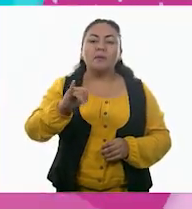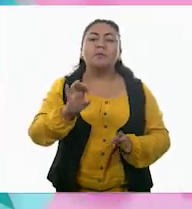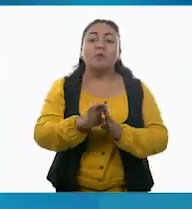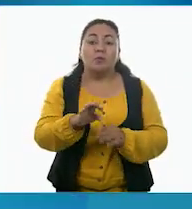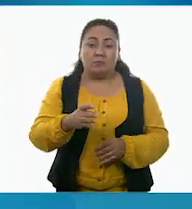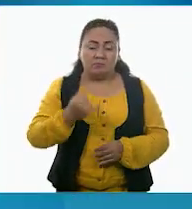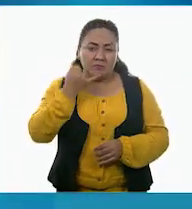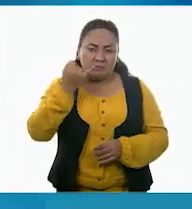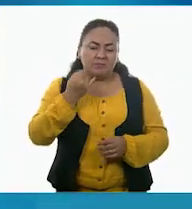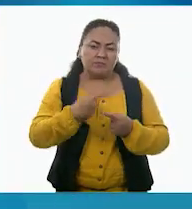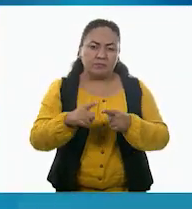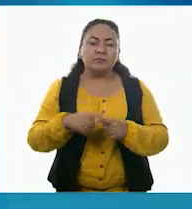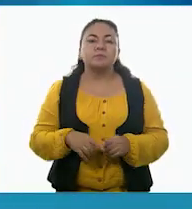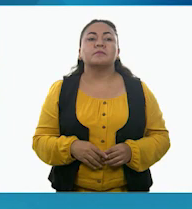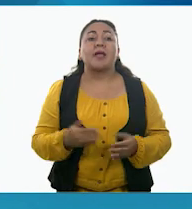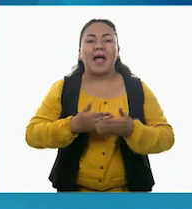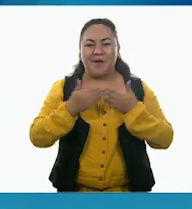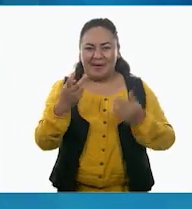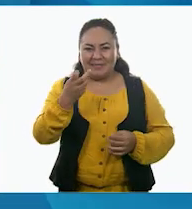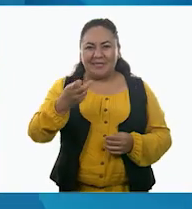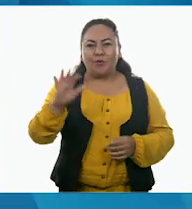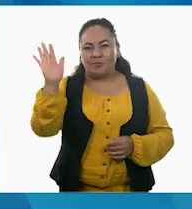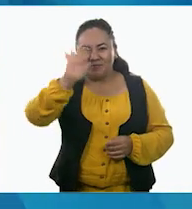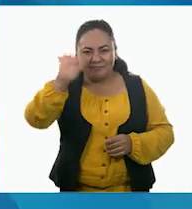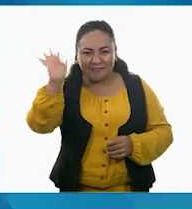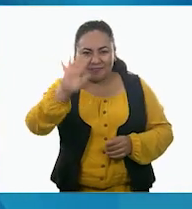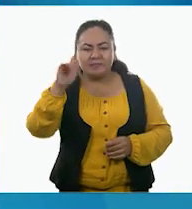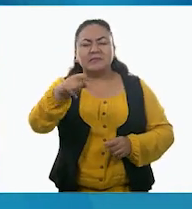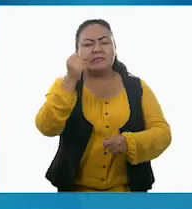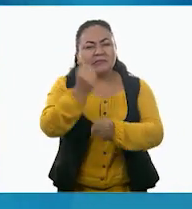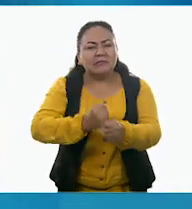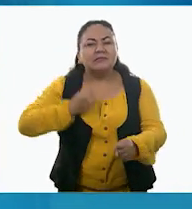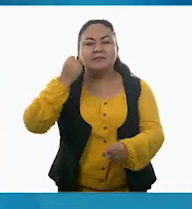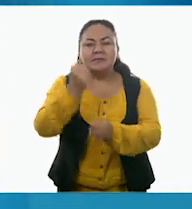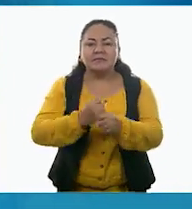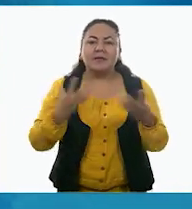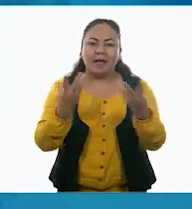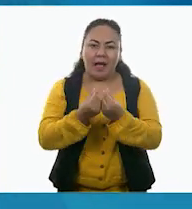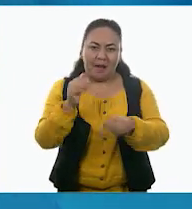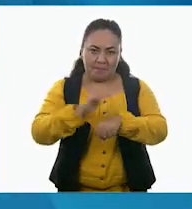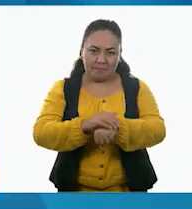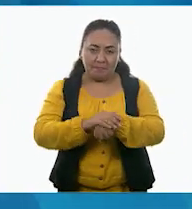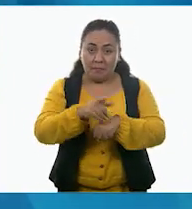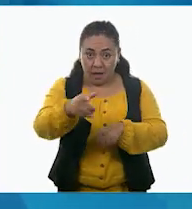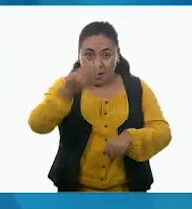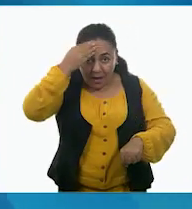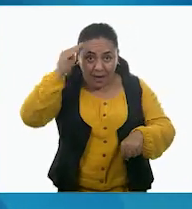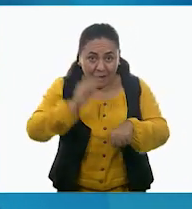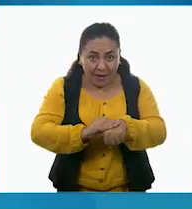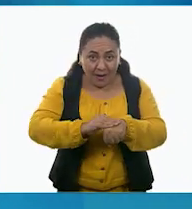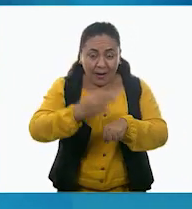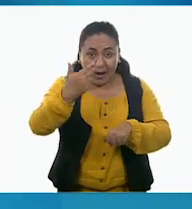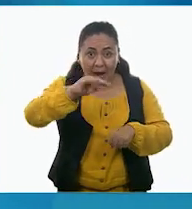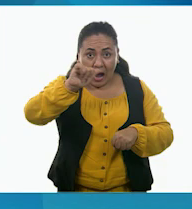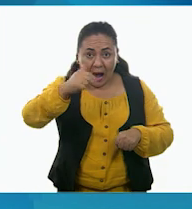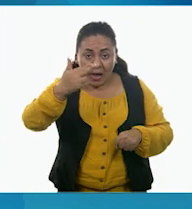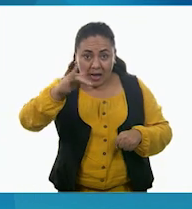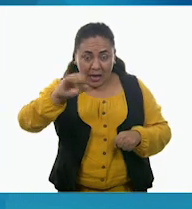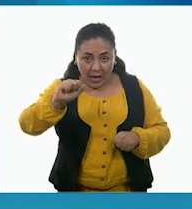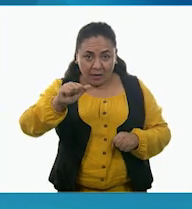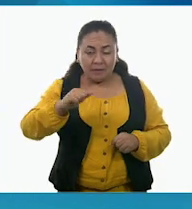respetuosa. Hayaku. Este es un saludo que puedes practicar con los amigos. ¿Te lo aprendiste? A ver, va otra